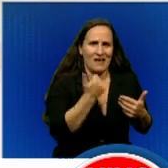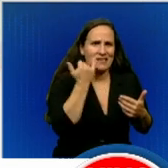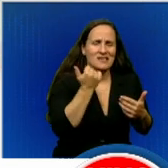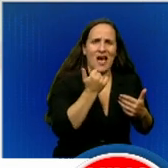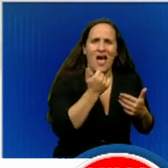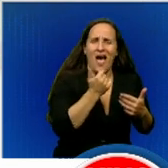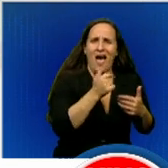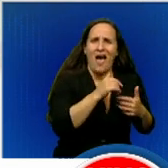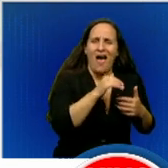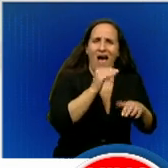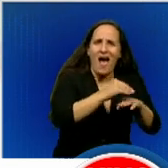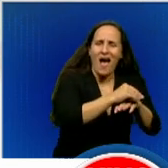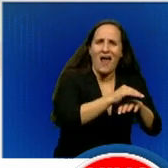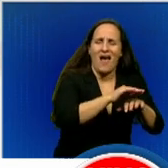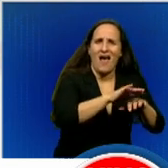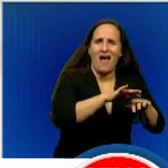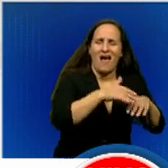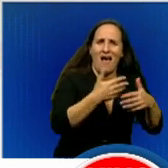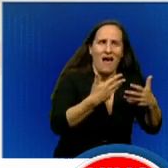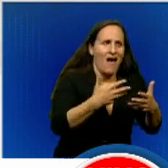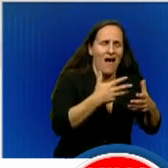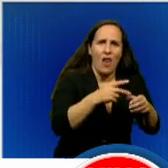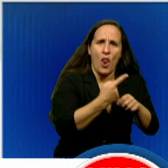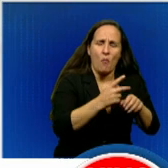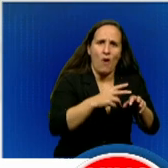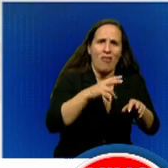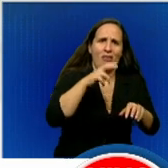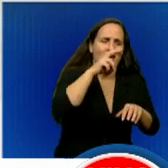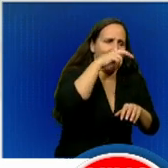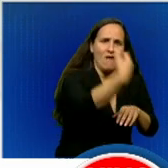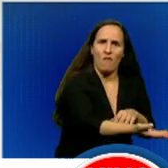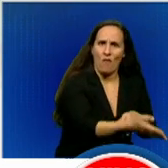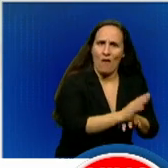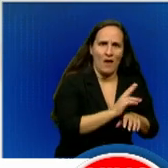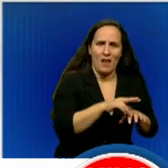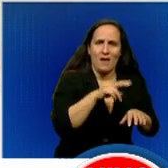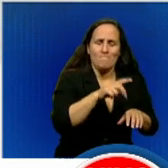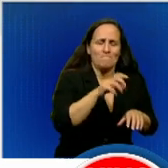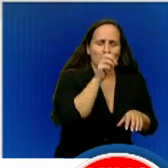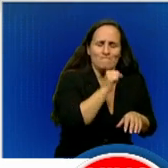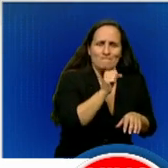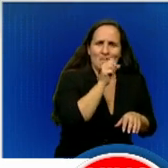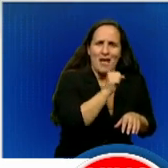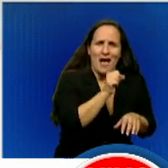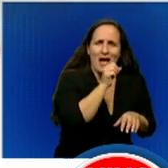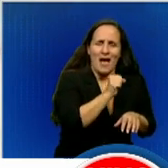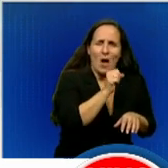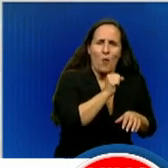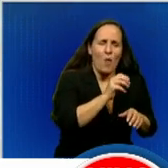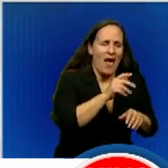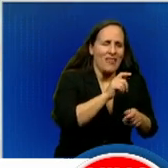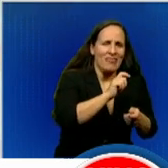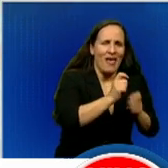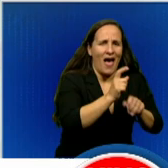exhausta y no tiene fuerza para saltar afuera por lo cual sólo se limita a aguantar y a tratar de adaptarse